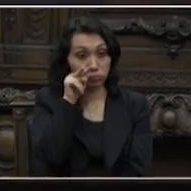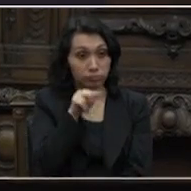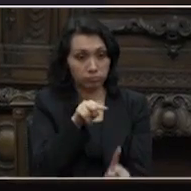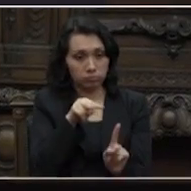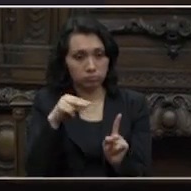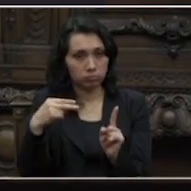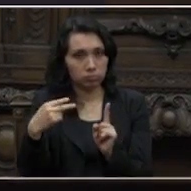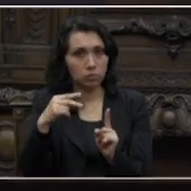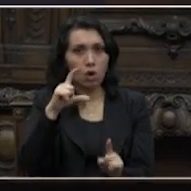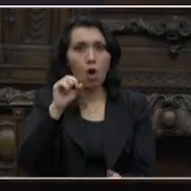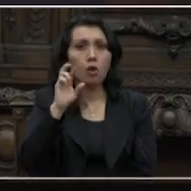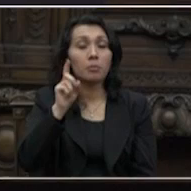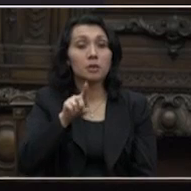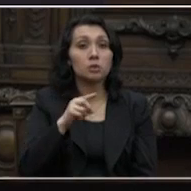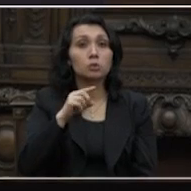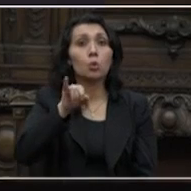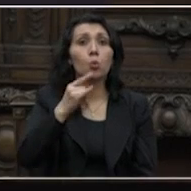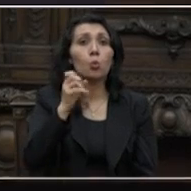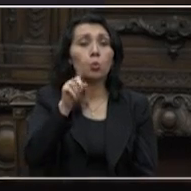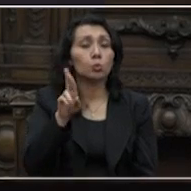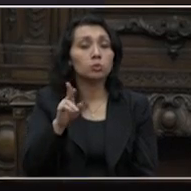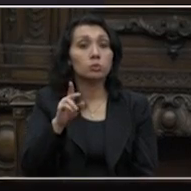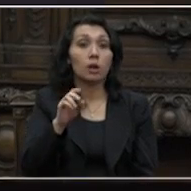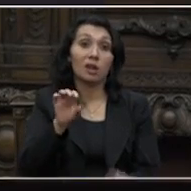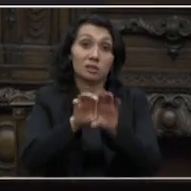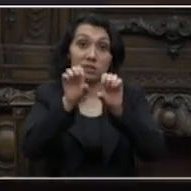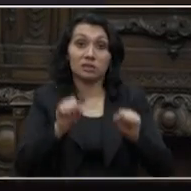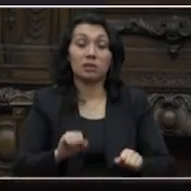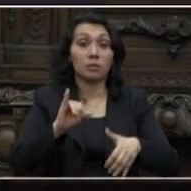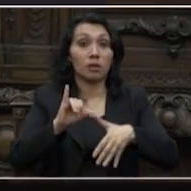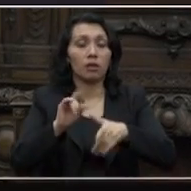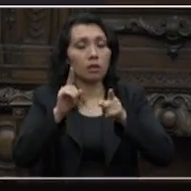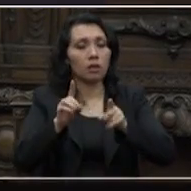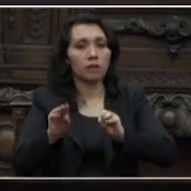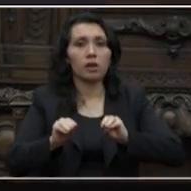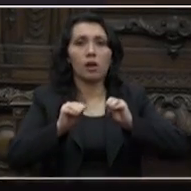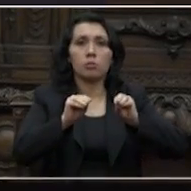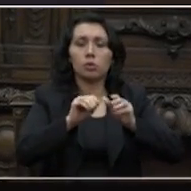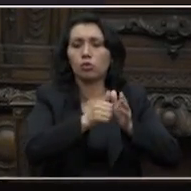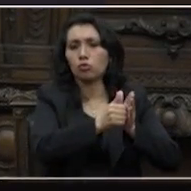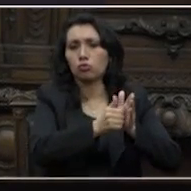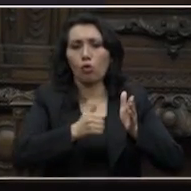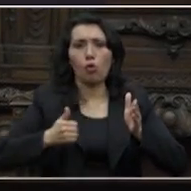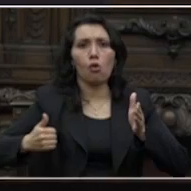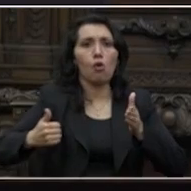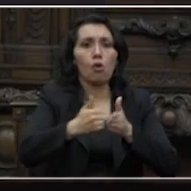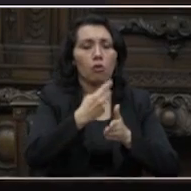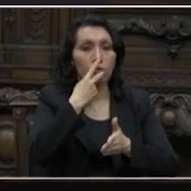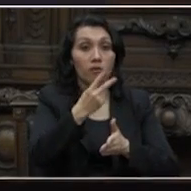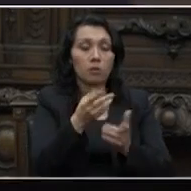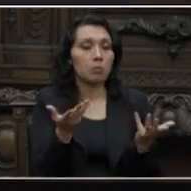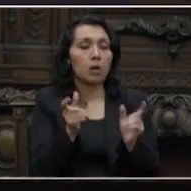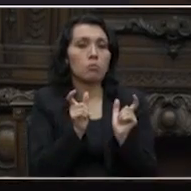el corpus juris del sistema interamericano tendría que ser aplicado en toda la dimensión para